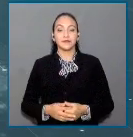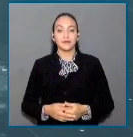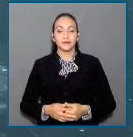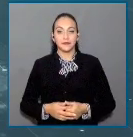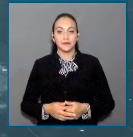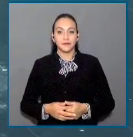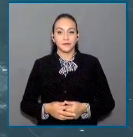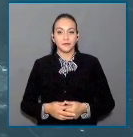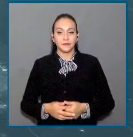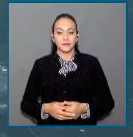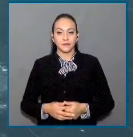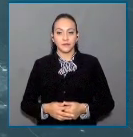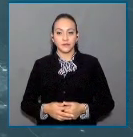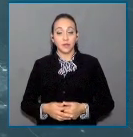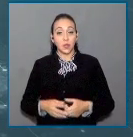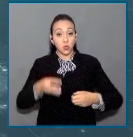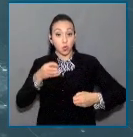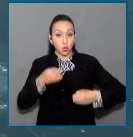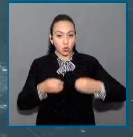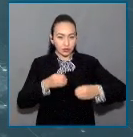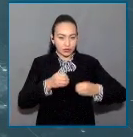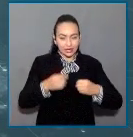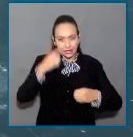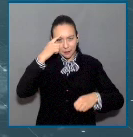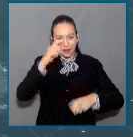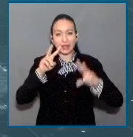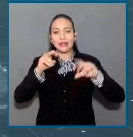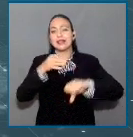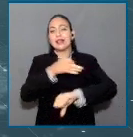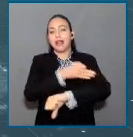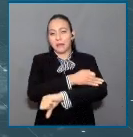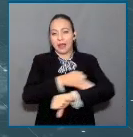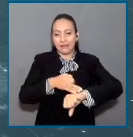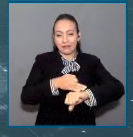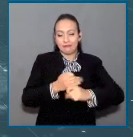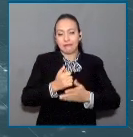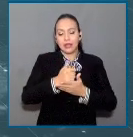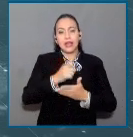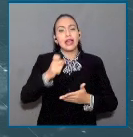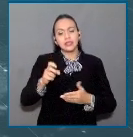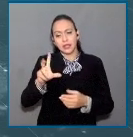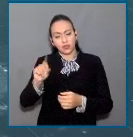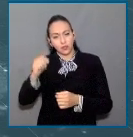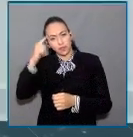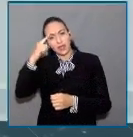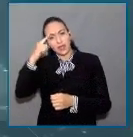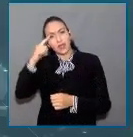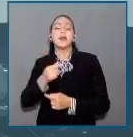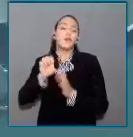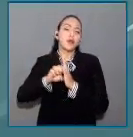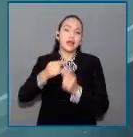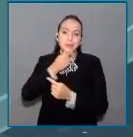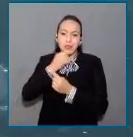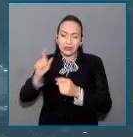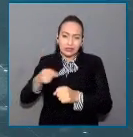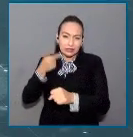justicia alternativa en materia familiar no aplica en casos que involucre violencia sexual contra infantes.